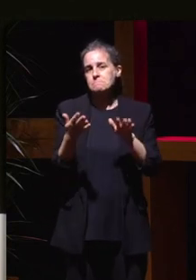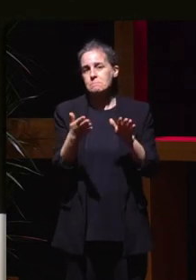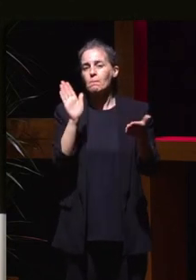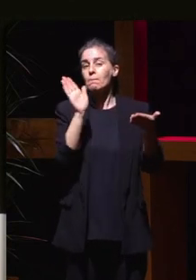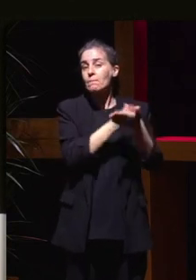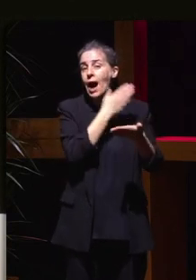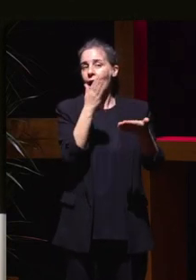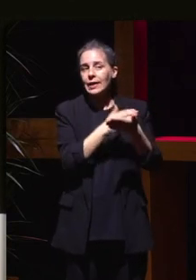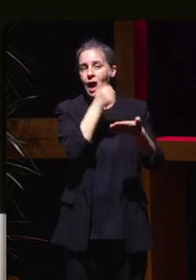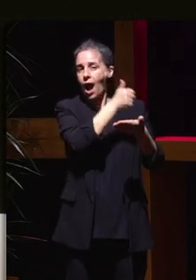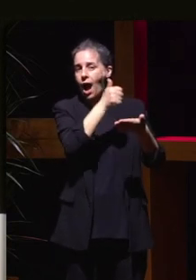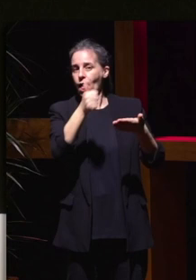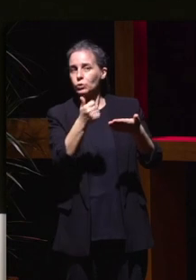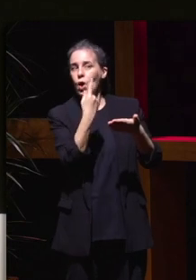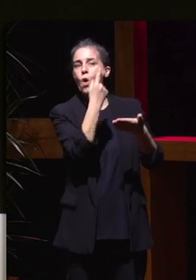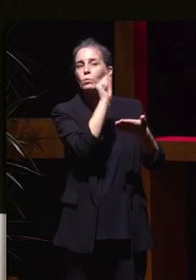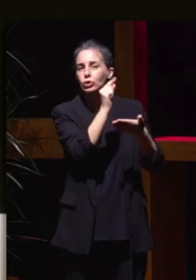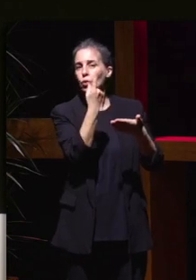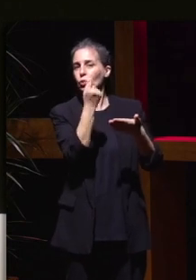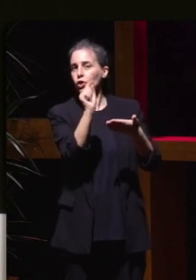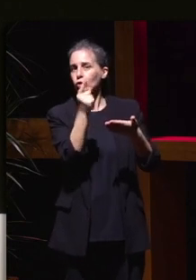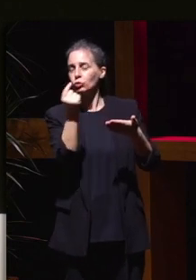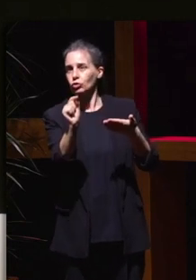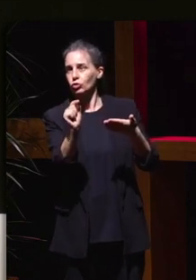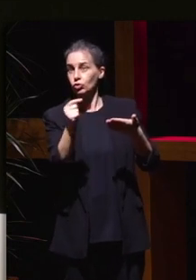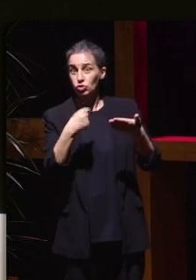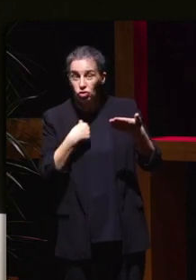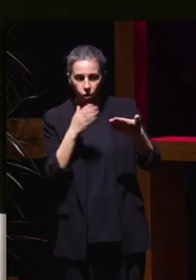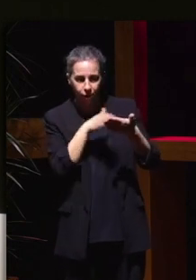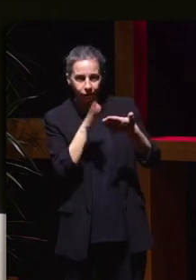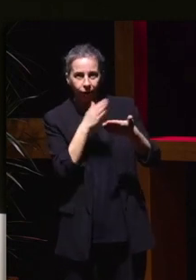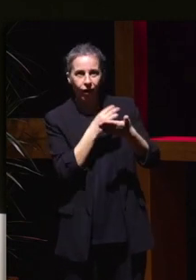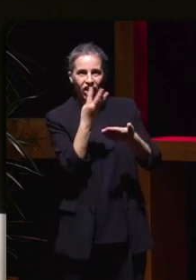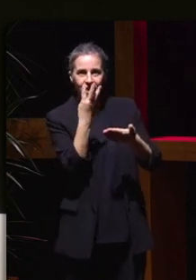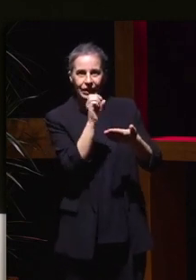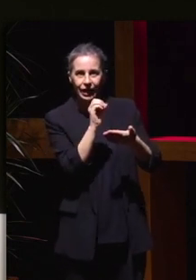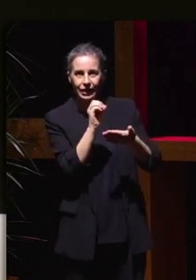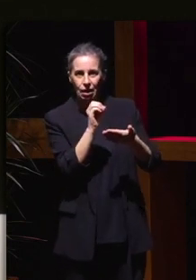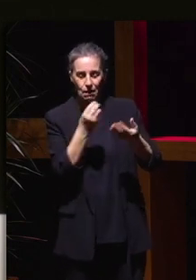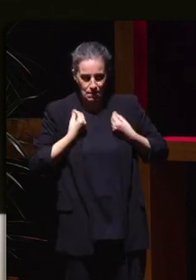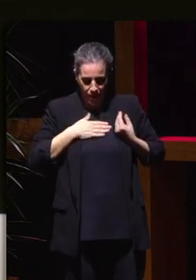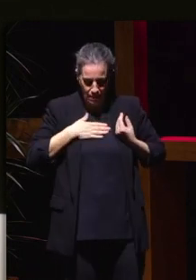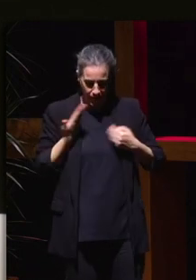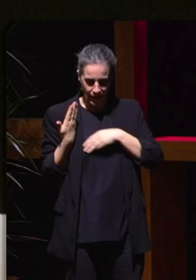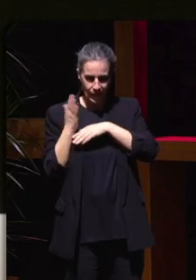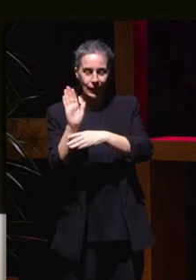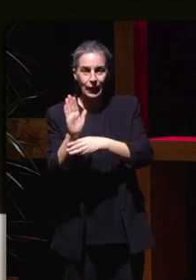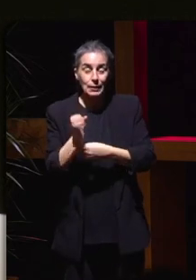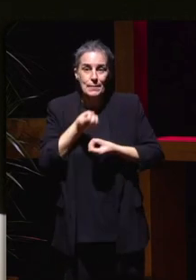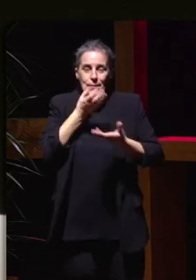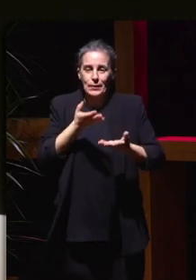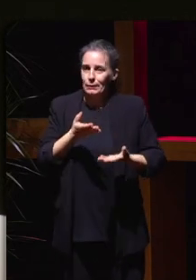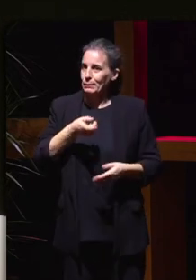apasiona por minuto Entonces no puedo no hay 30 folios de mi misma no tengo tantas cosas que contar